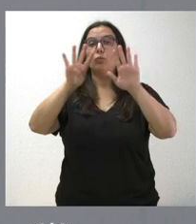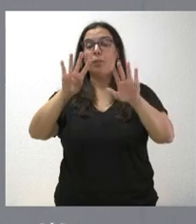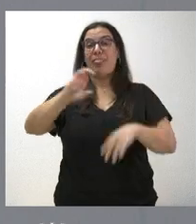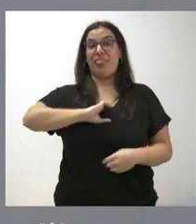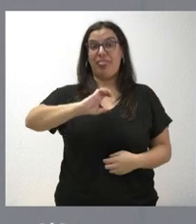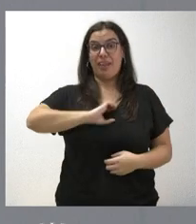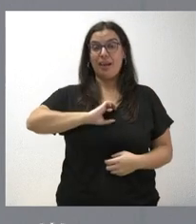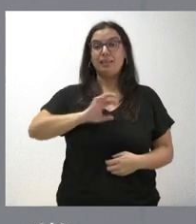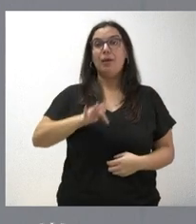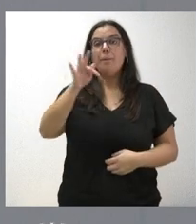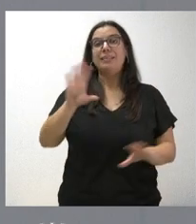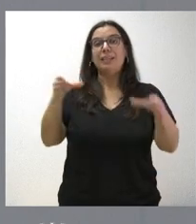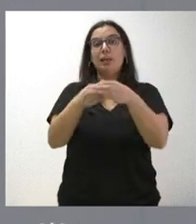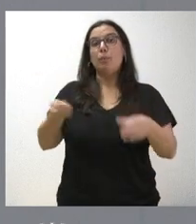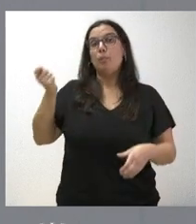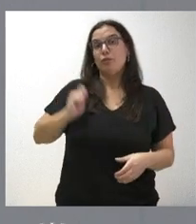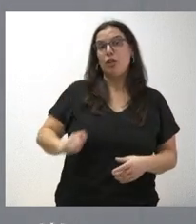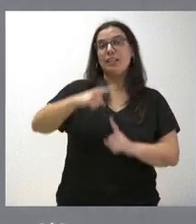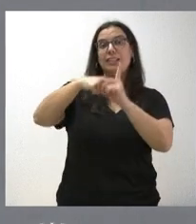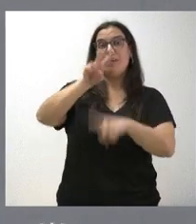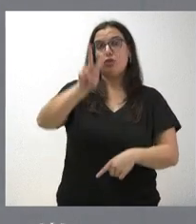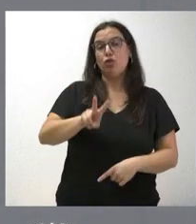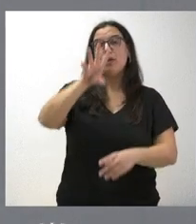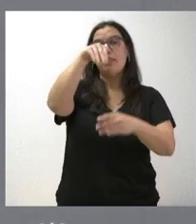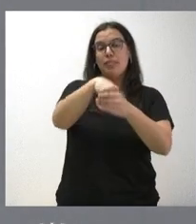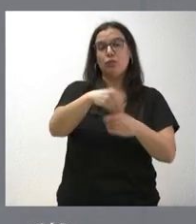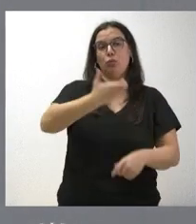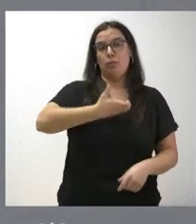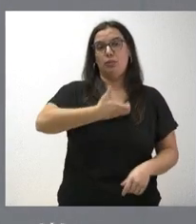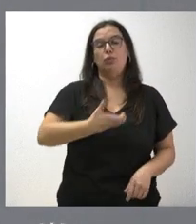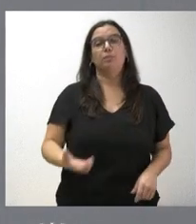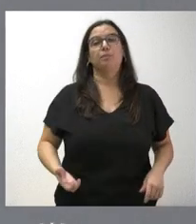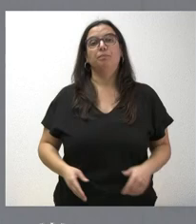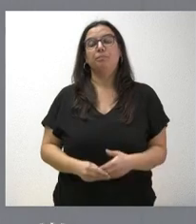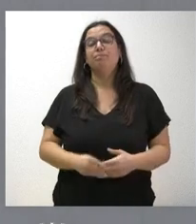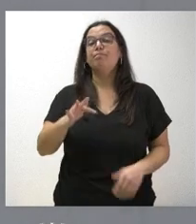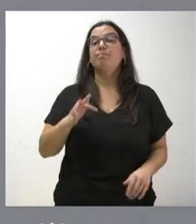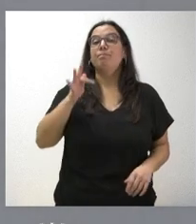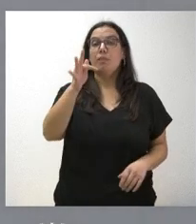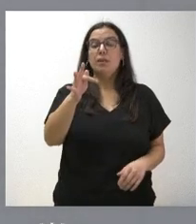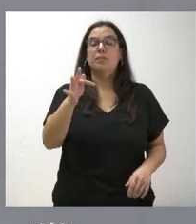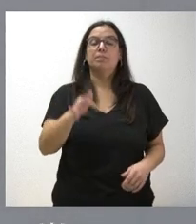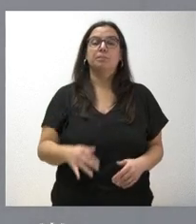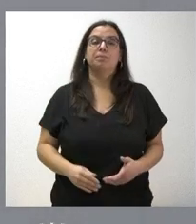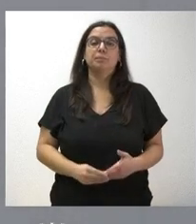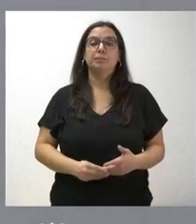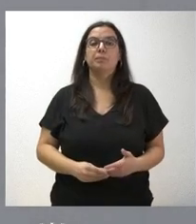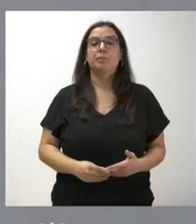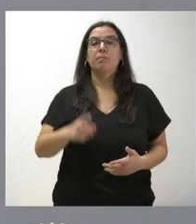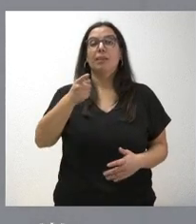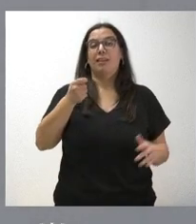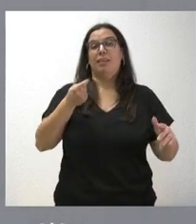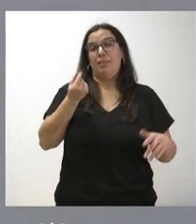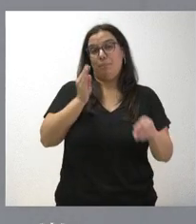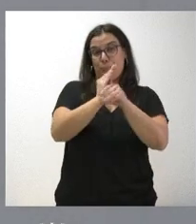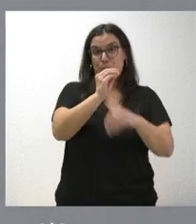y en los equipos profesionales segundo nivel de las corporaciones locales Además este recurso adicional